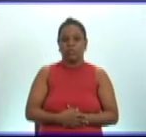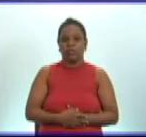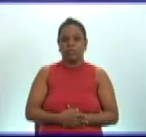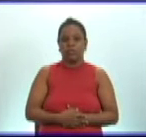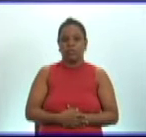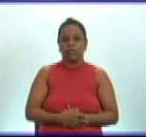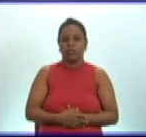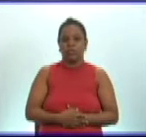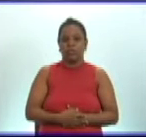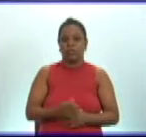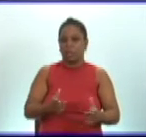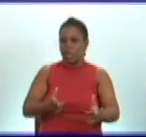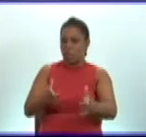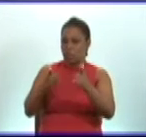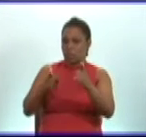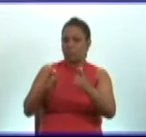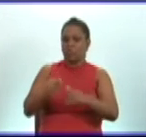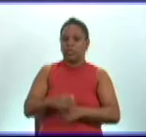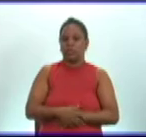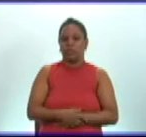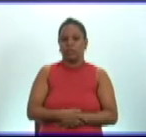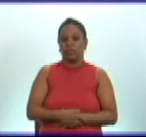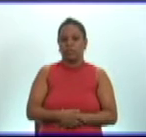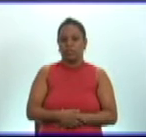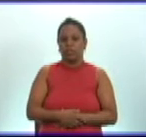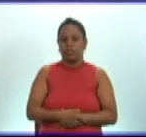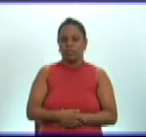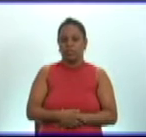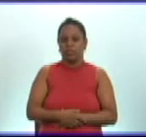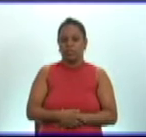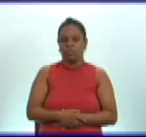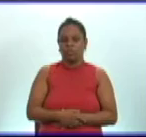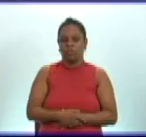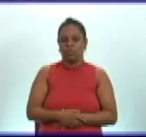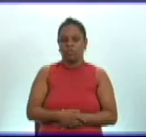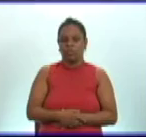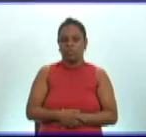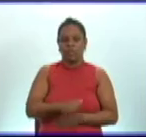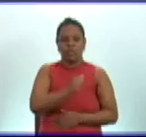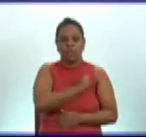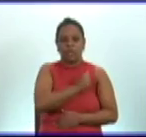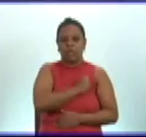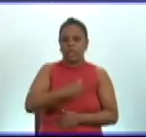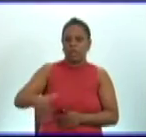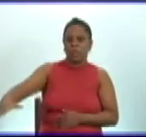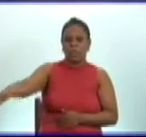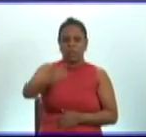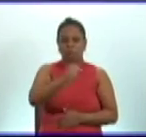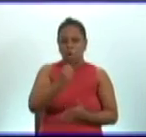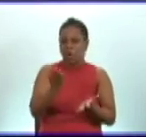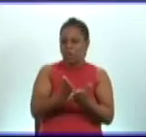la pena de fusilamiento. Las otras sentencias serán... ¡Queremos a todos los estudiantes muertos!